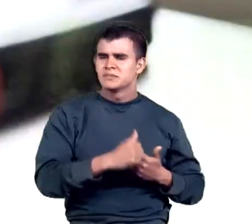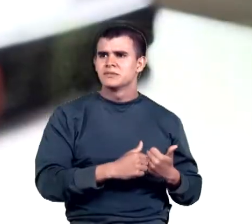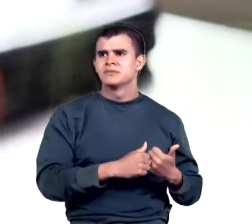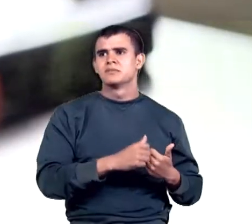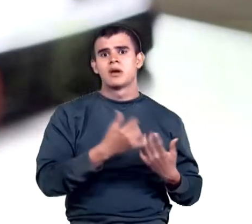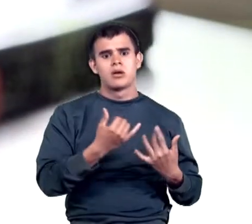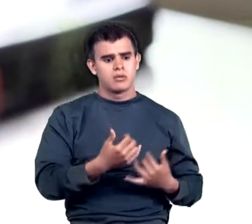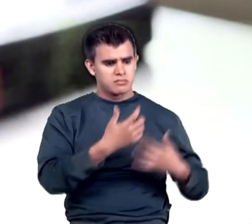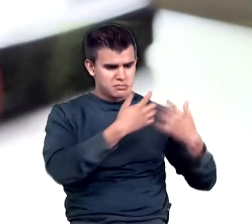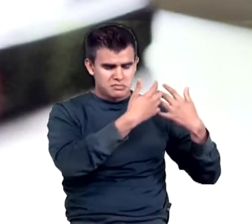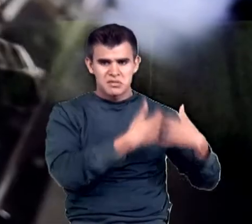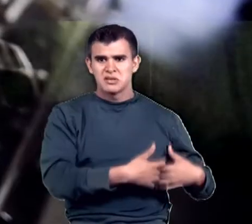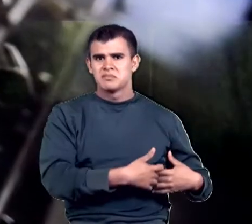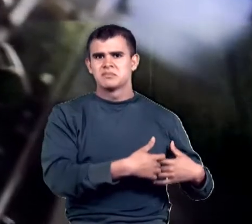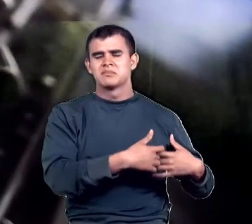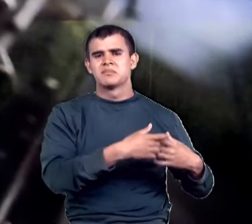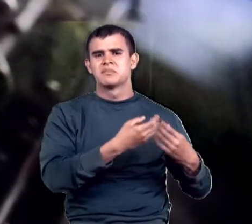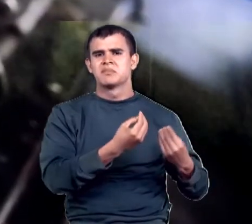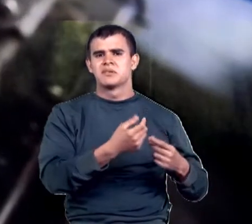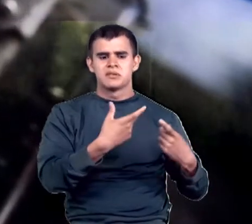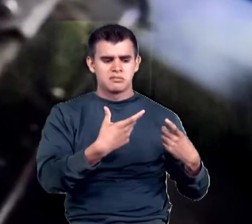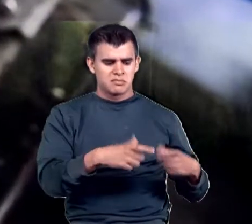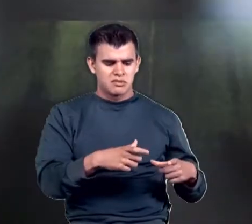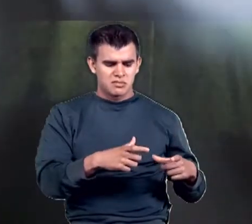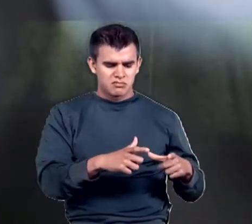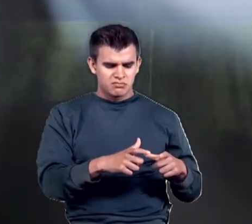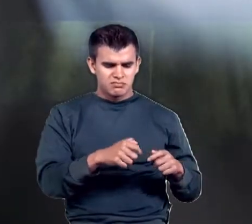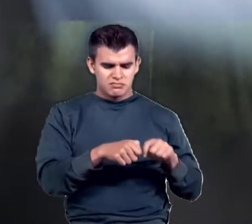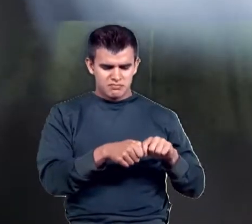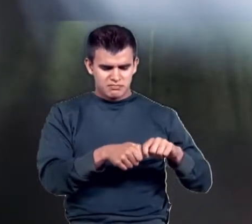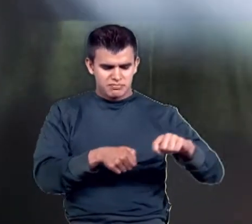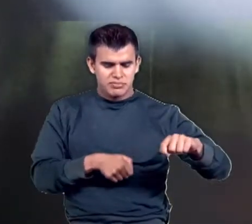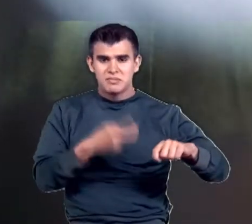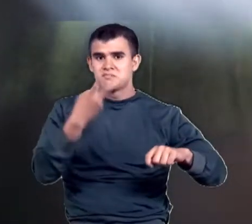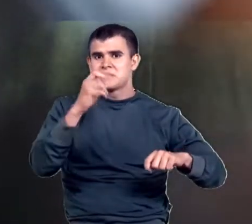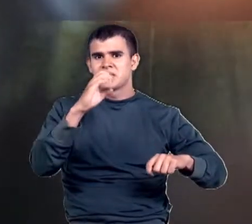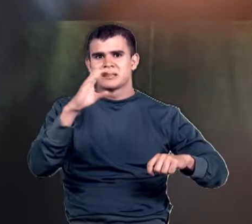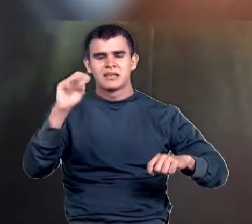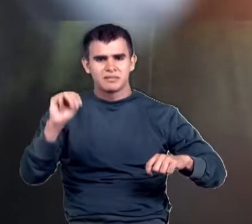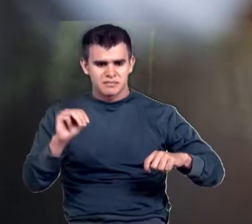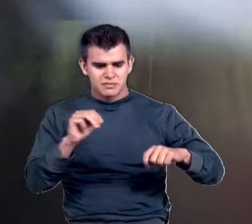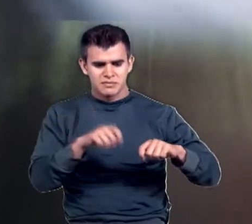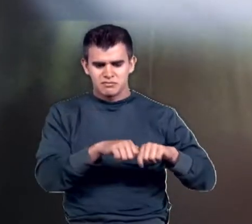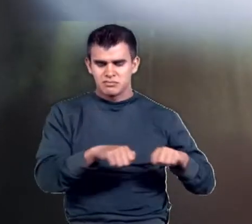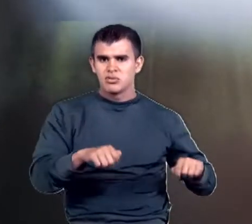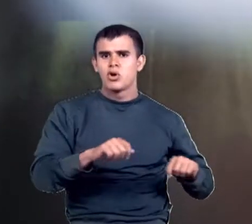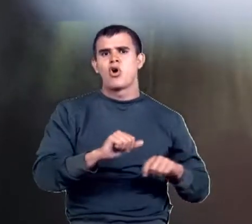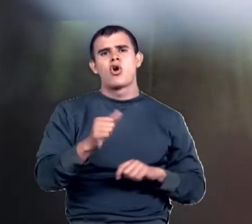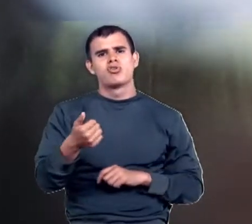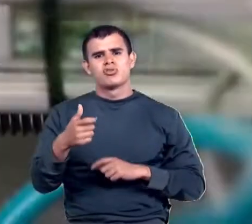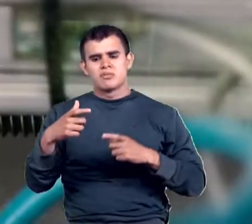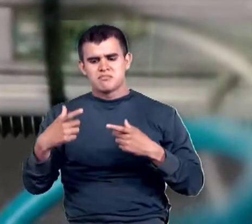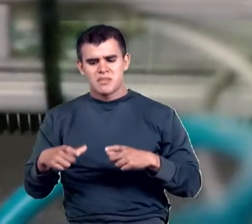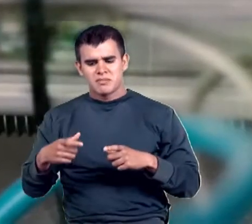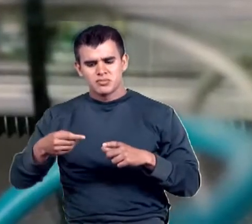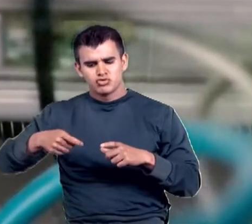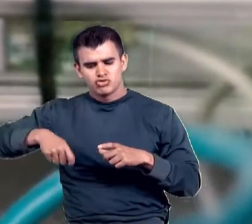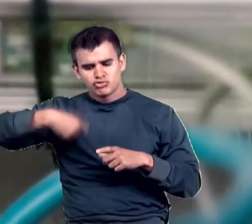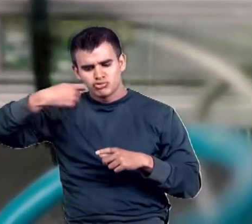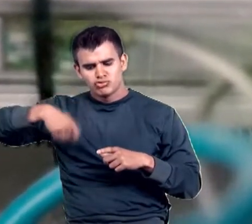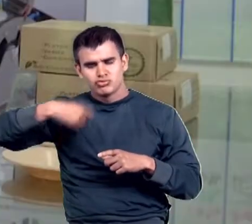ensayos. Estamos terminando la máquina para hacer los platos que son de 20 centímetros y 23 centímetros y el plato para